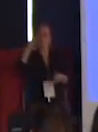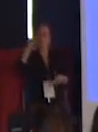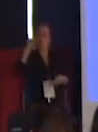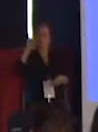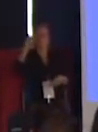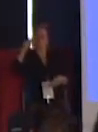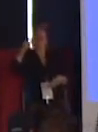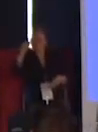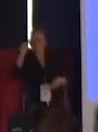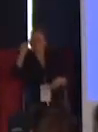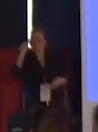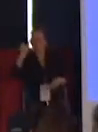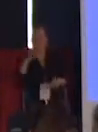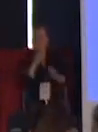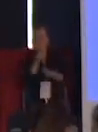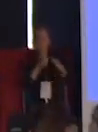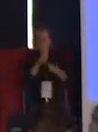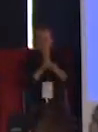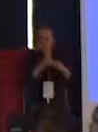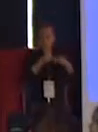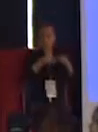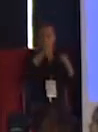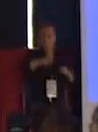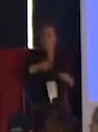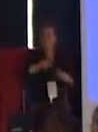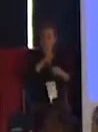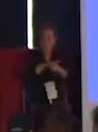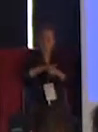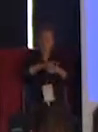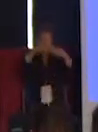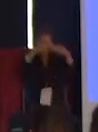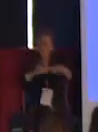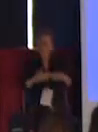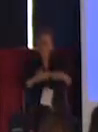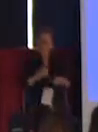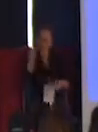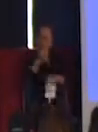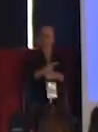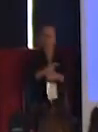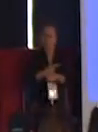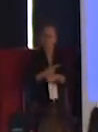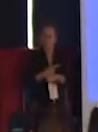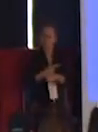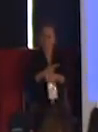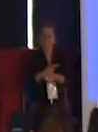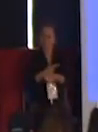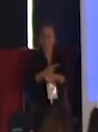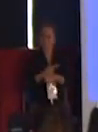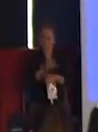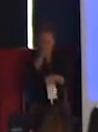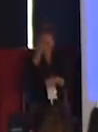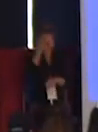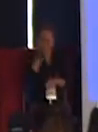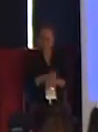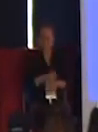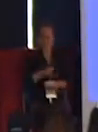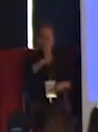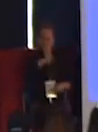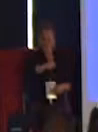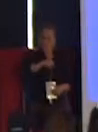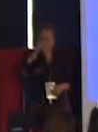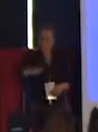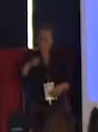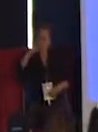derechos a la población discapacitada en general. Noruega tiene demandado a este país, para que los compañeros de